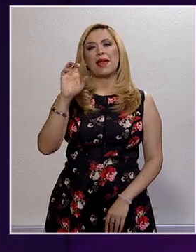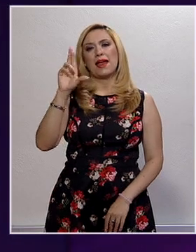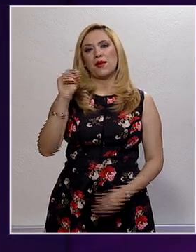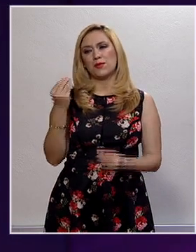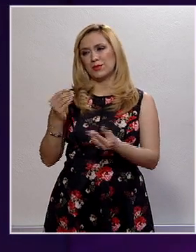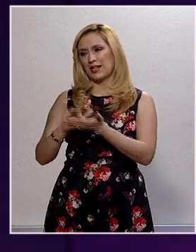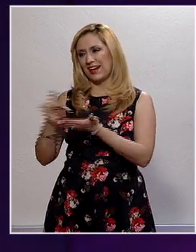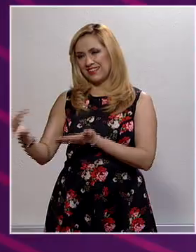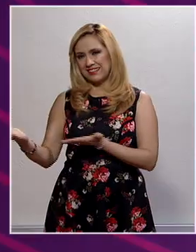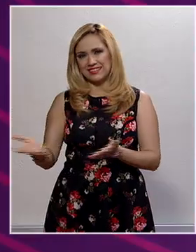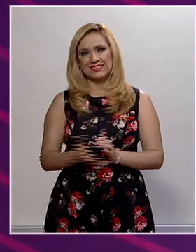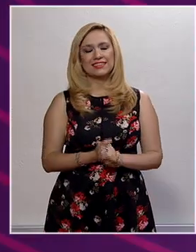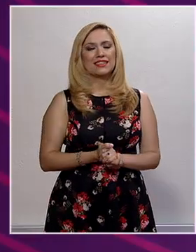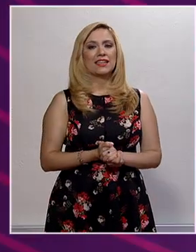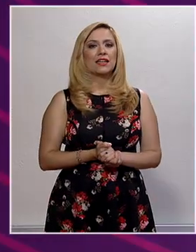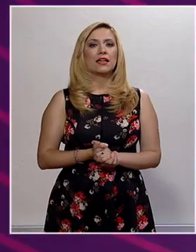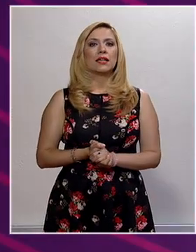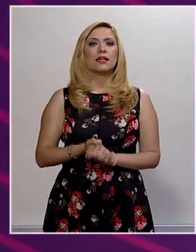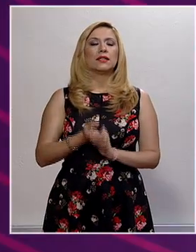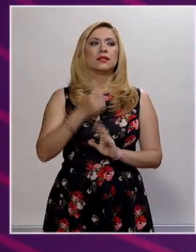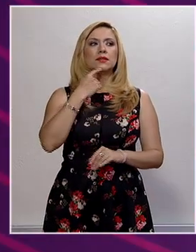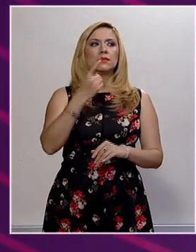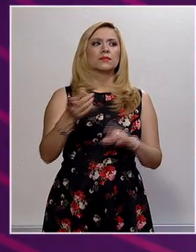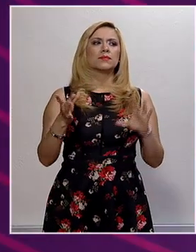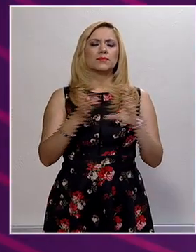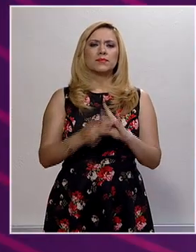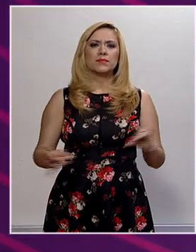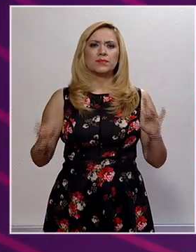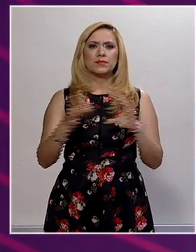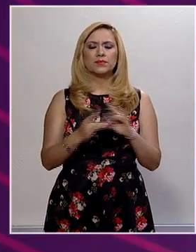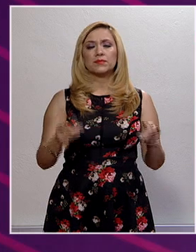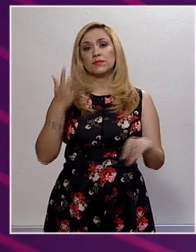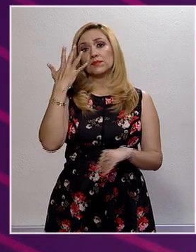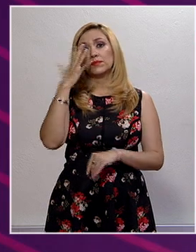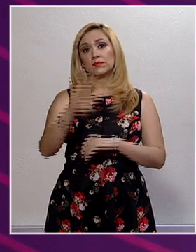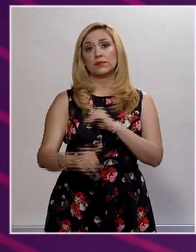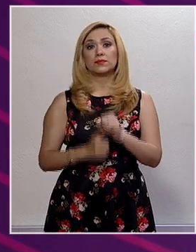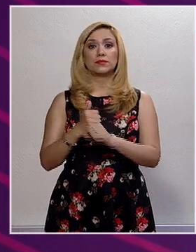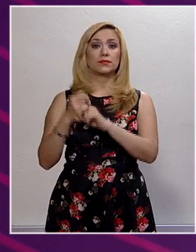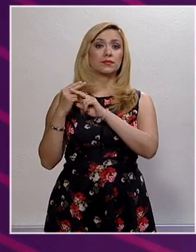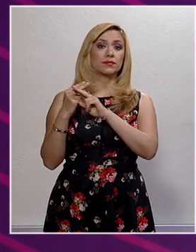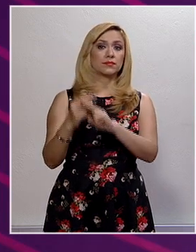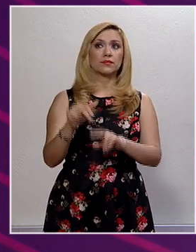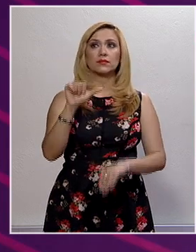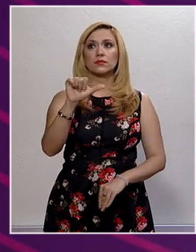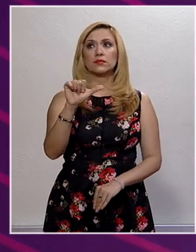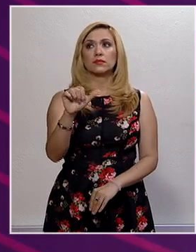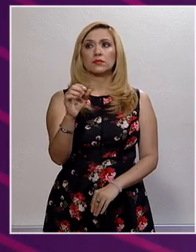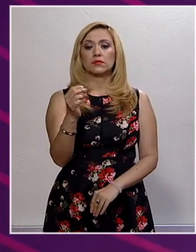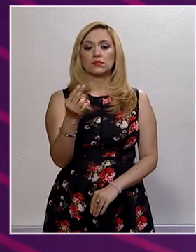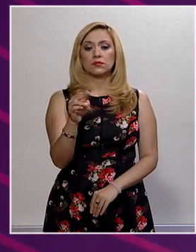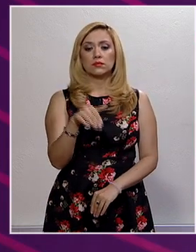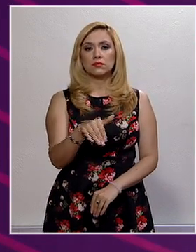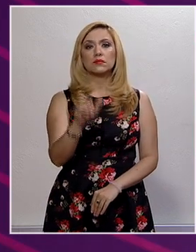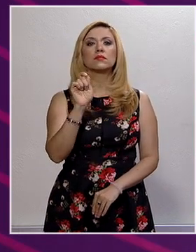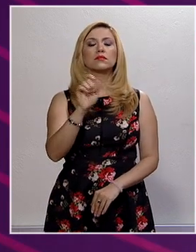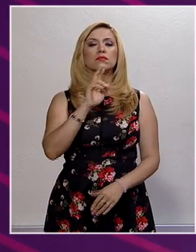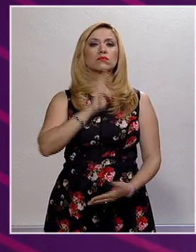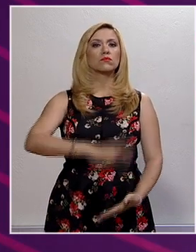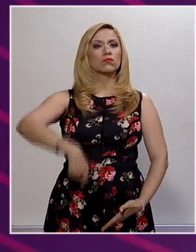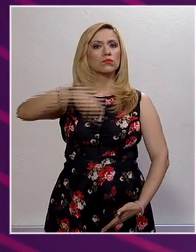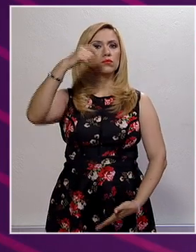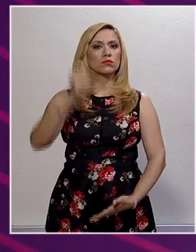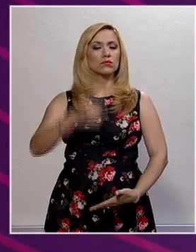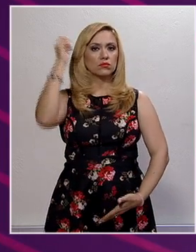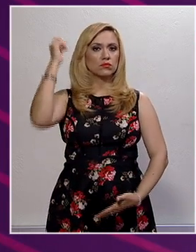la invitación. Bueno, como mencionaba, se van a cumplir 10 años el 16 de noviembre de la emisión de esta sentencia de la Corte Interamericana de